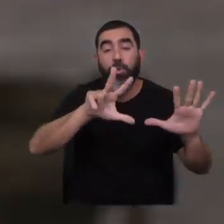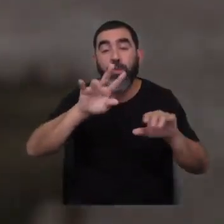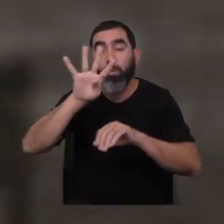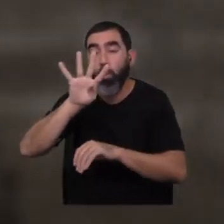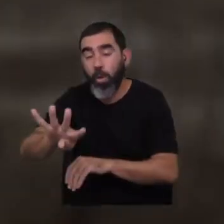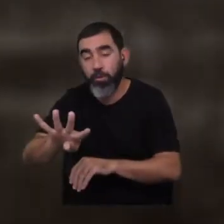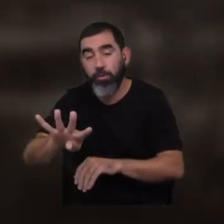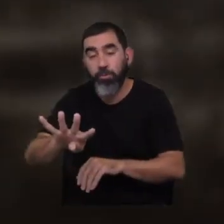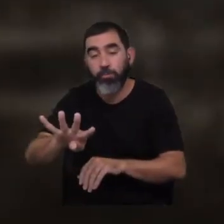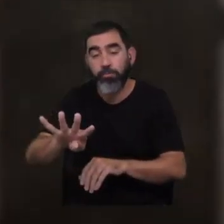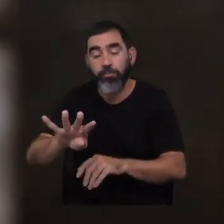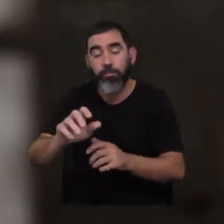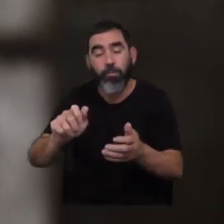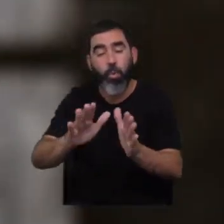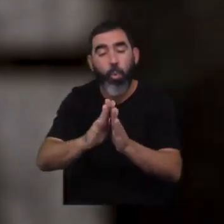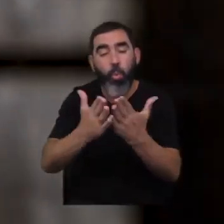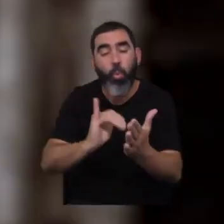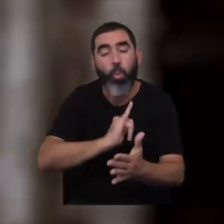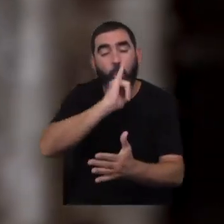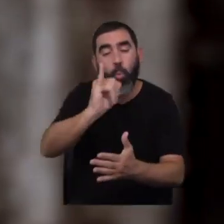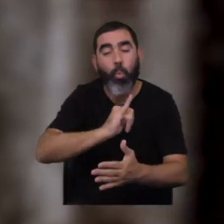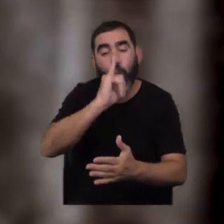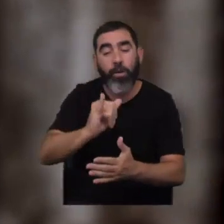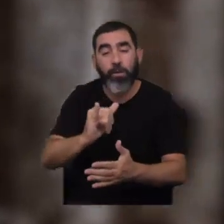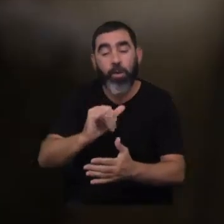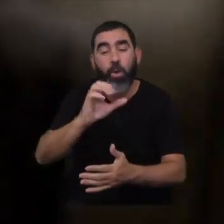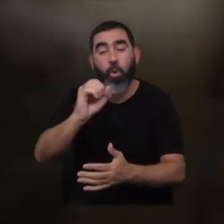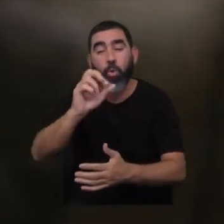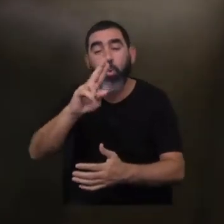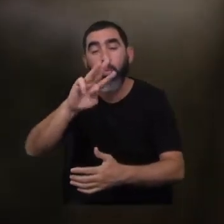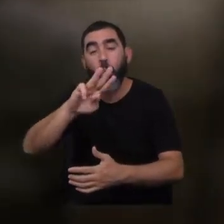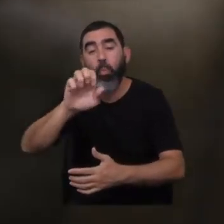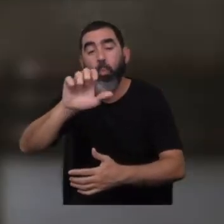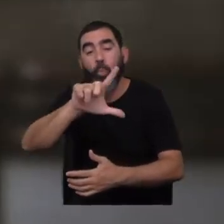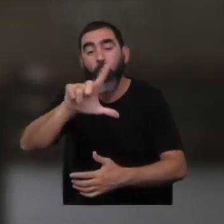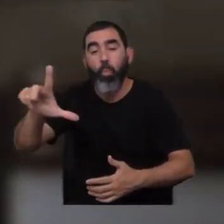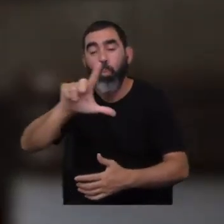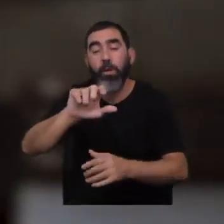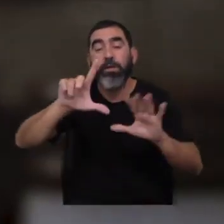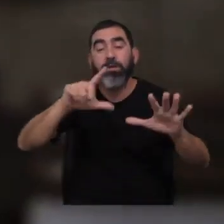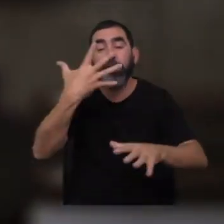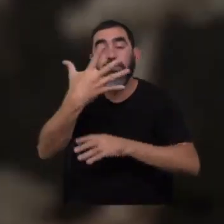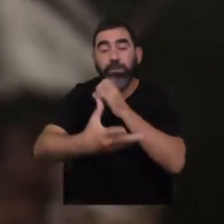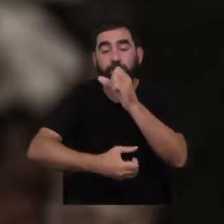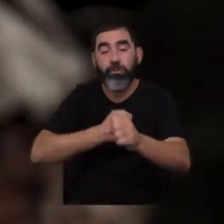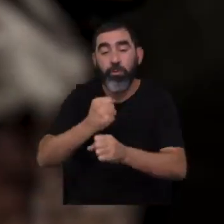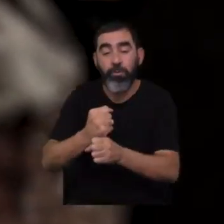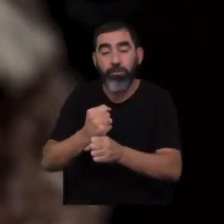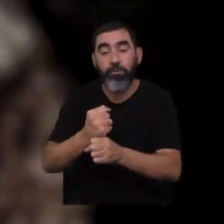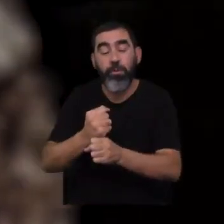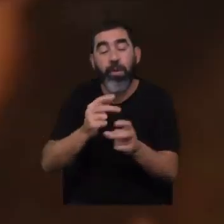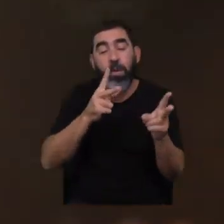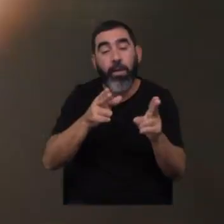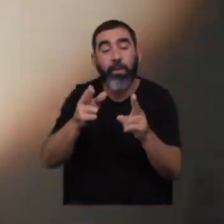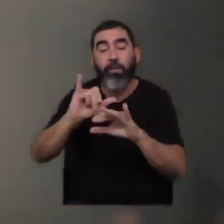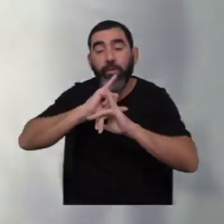1984, la icónica novela de ficción especulativa de George Orwell cumple 75 años y la editorial Planeta acaba de publicar